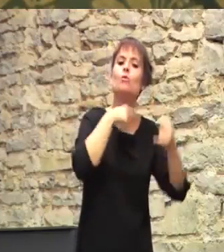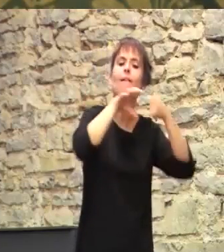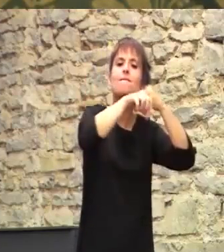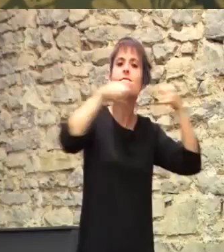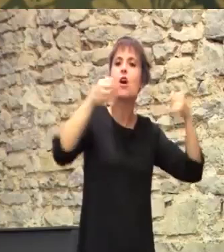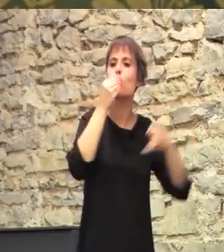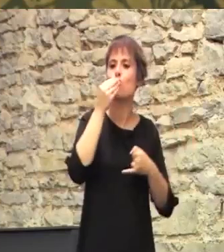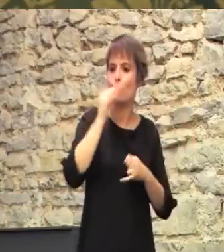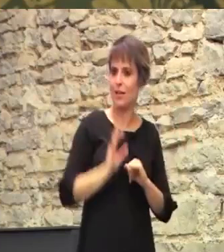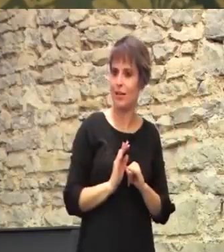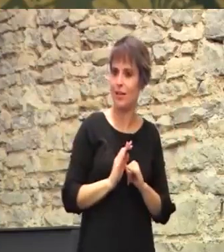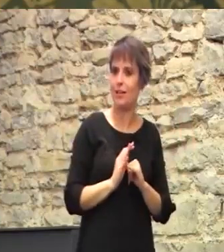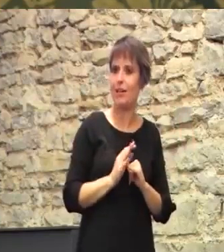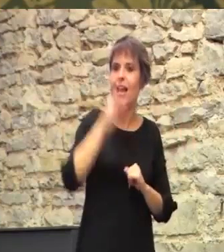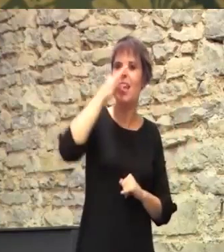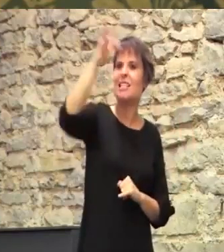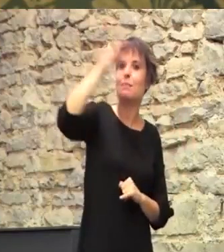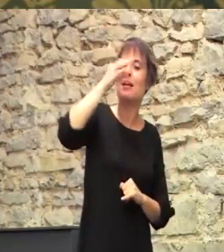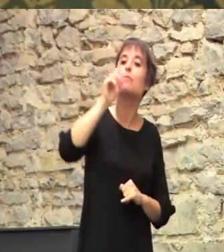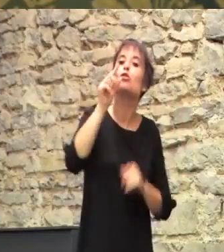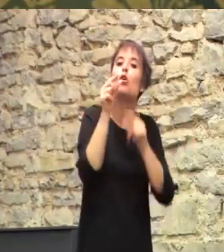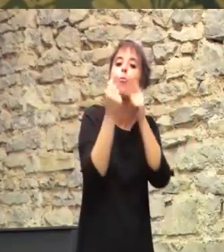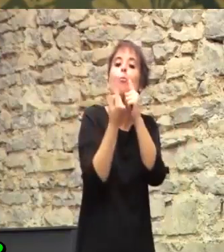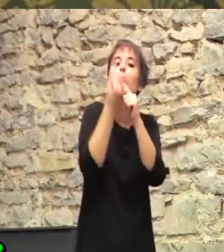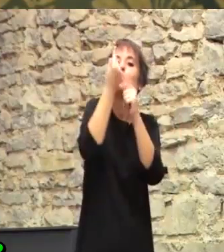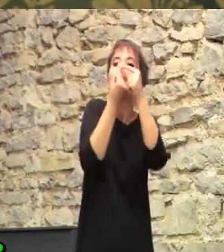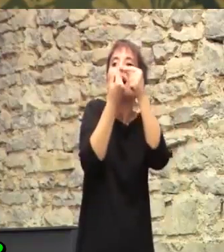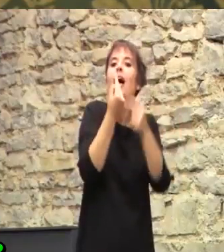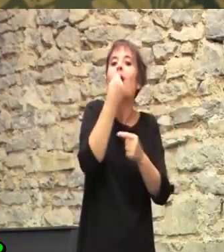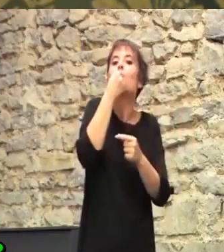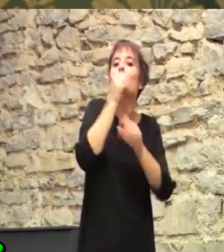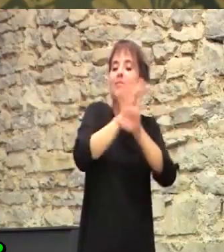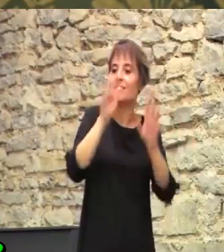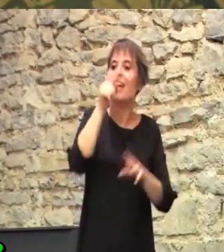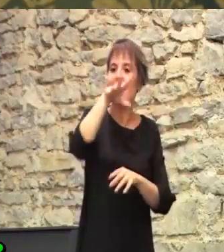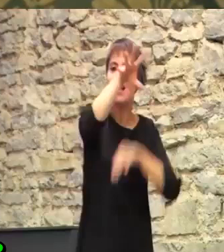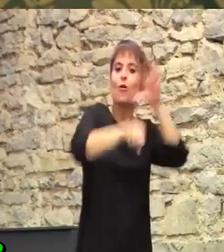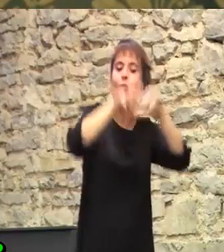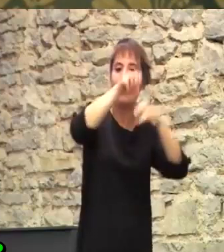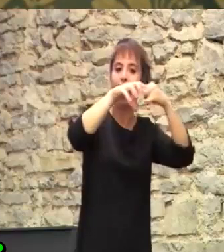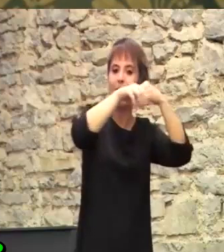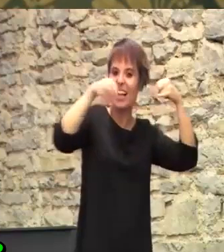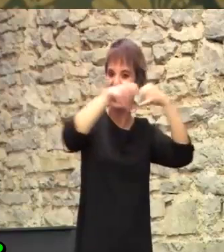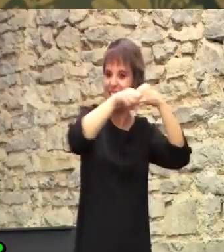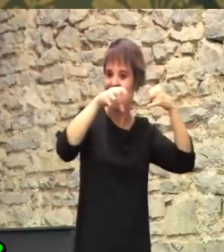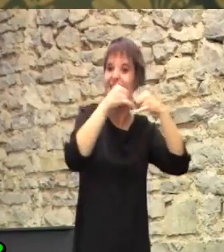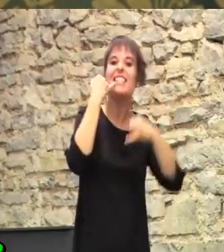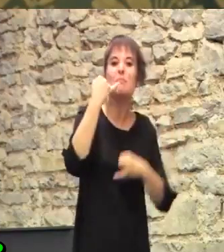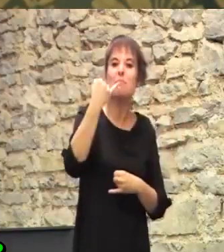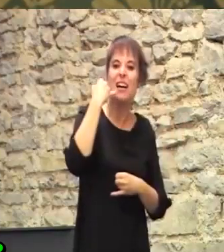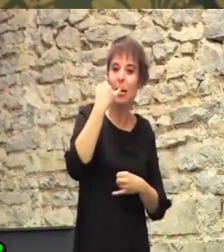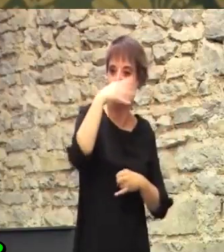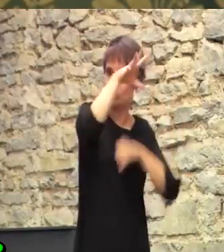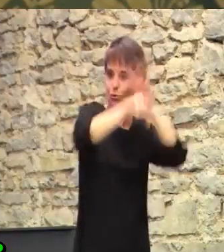pero que le gustaba comer la puntita de los espárragos entonces ella compraba espárragos cortaban los